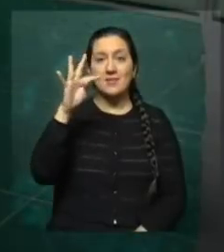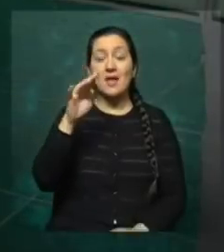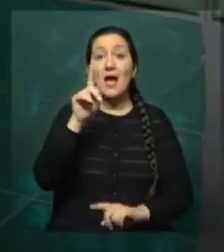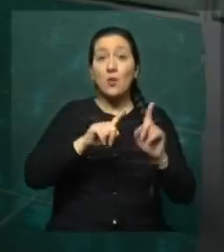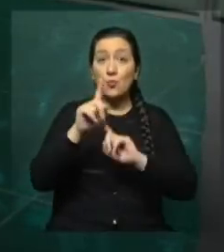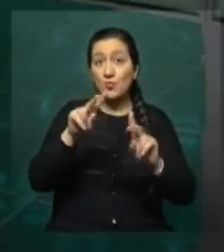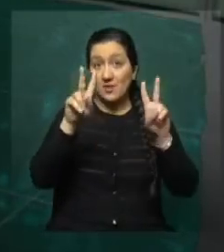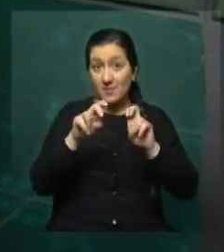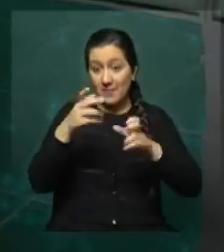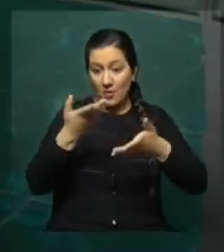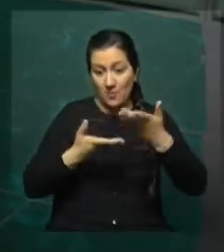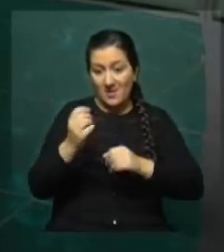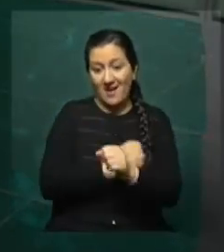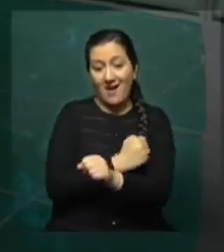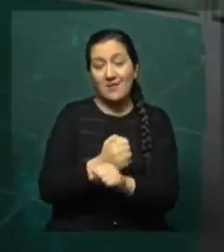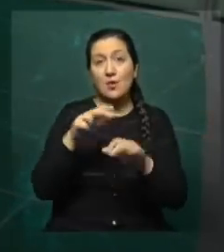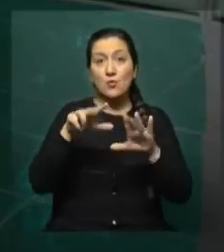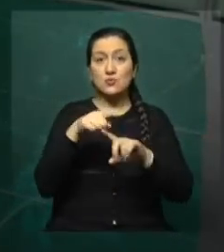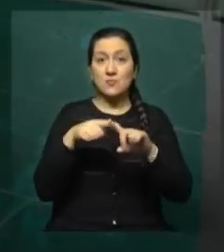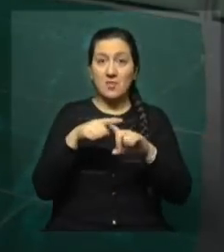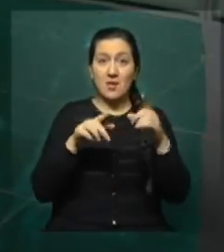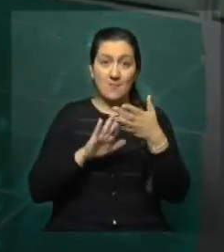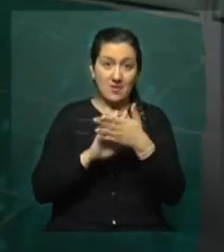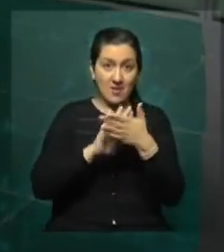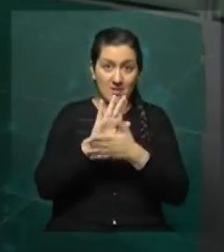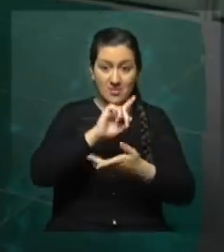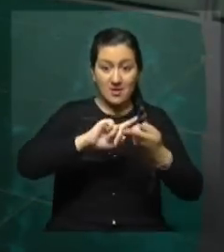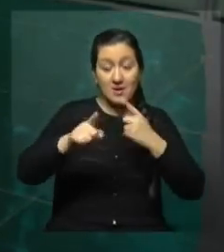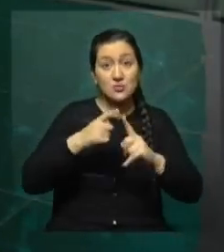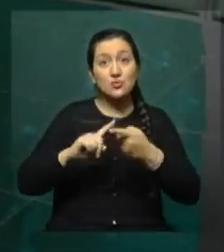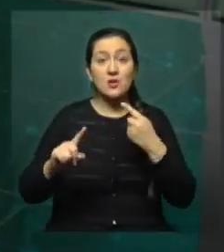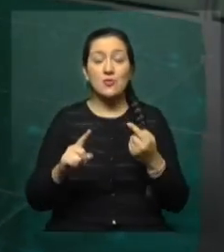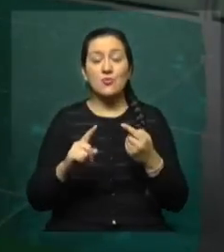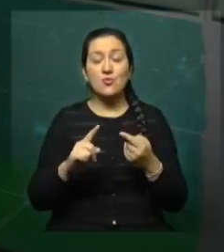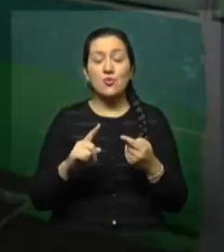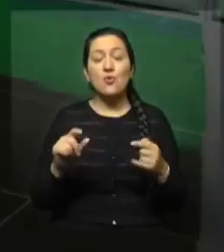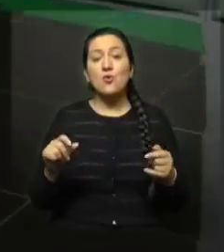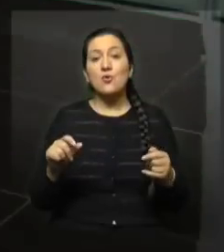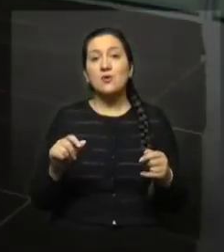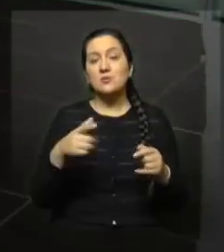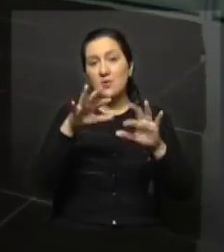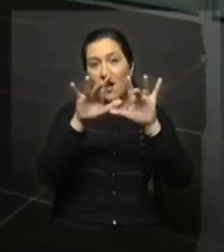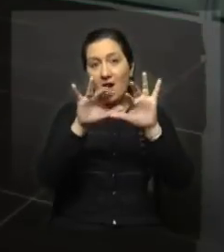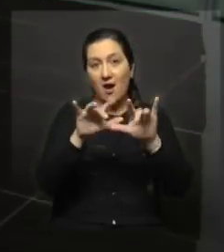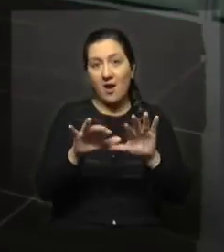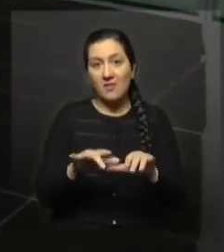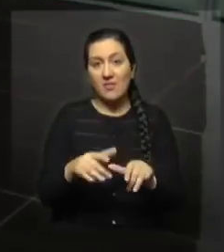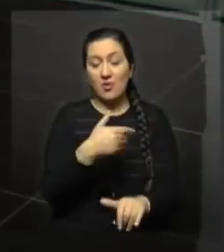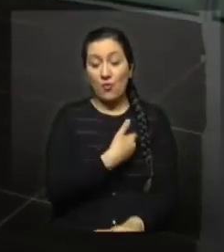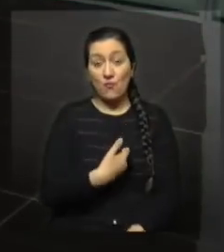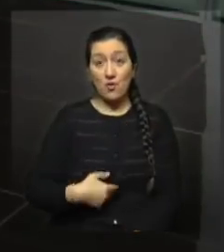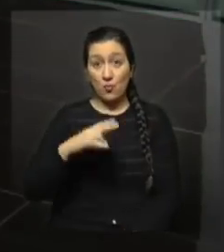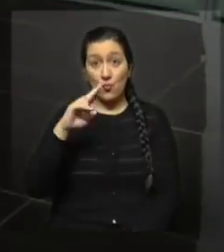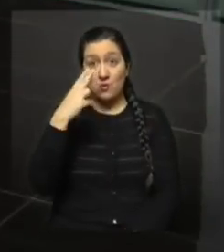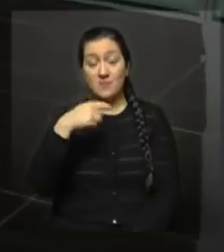temas que tenemos para compartir con ustedes hasta las ocho y media de la mañana tiene que ver con lo que hizo el una carta del gobierno uruguayo